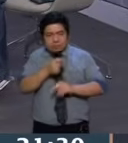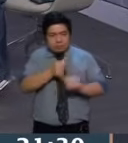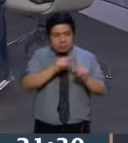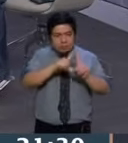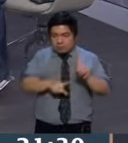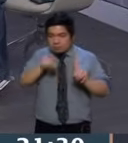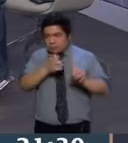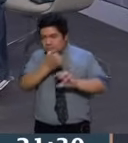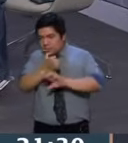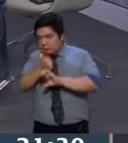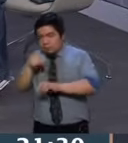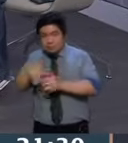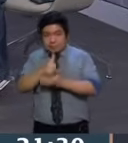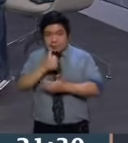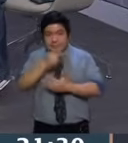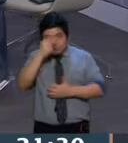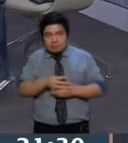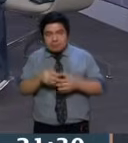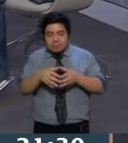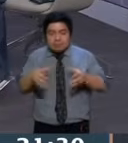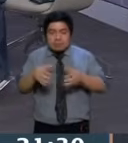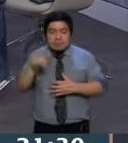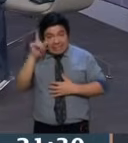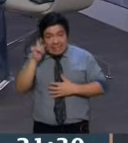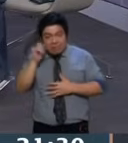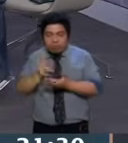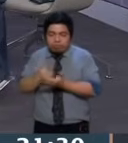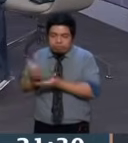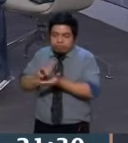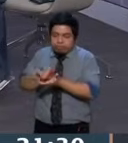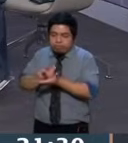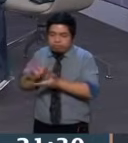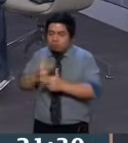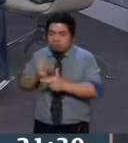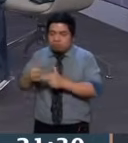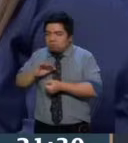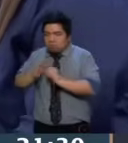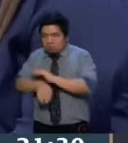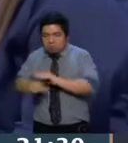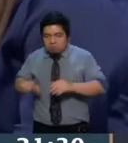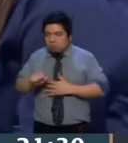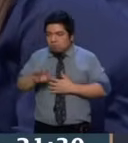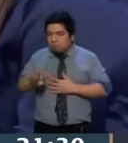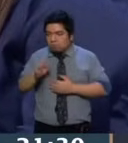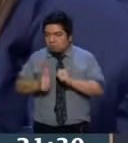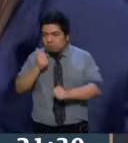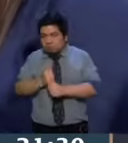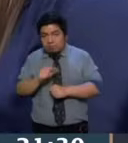entre ellos, por supuesto, en la Ciudad de México, que se amplía este apoyo hasta el fin de sus días, bueno, hasta los 64